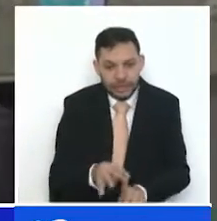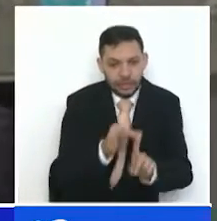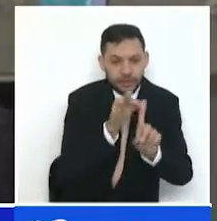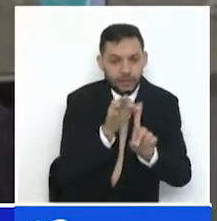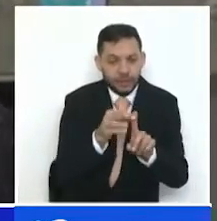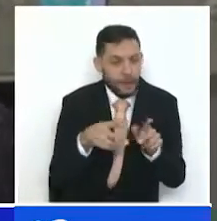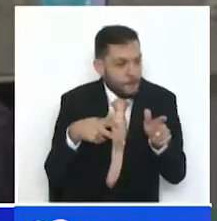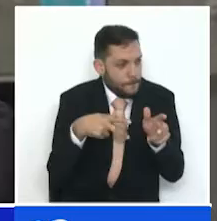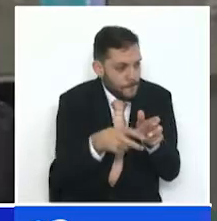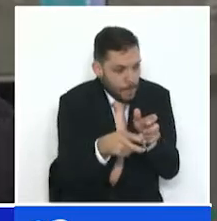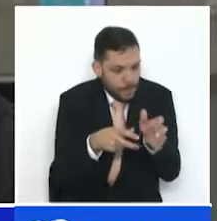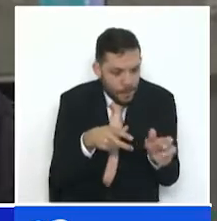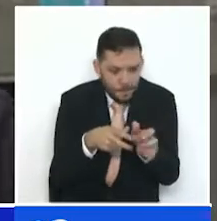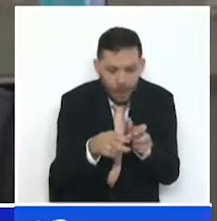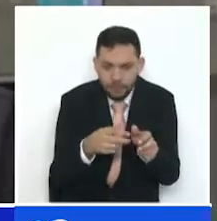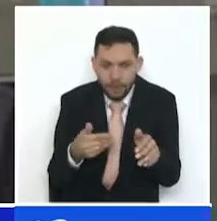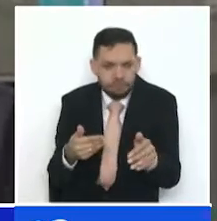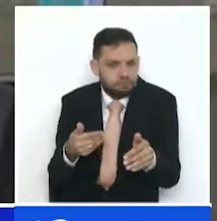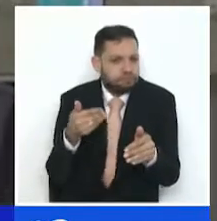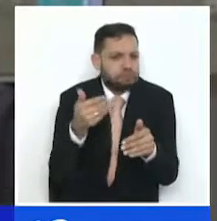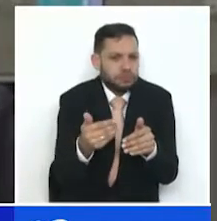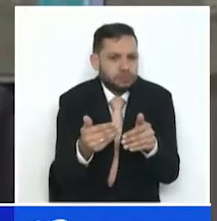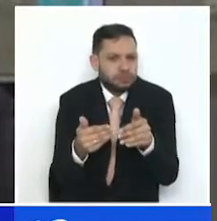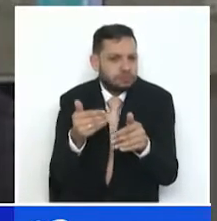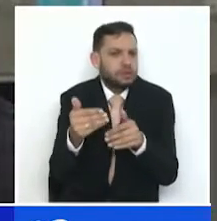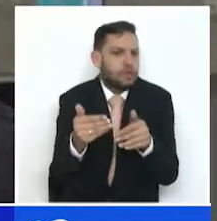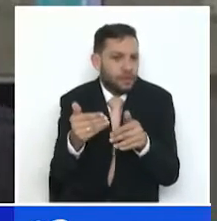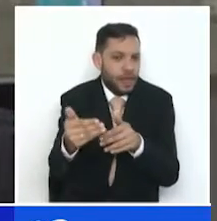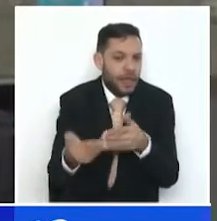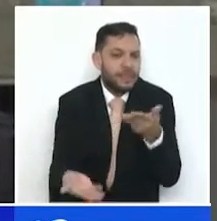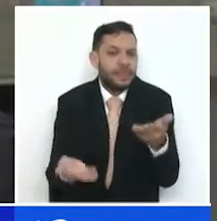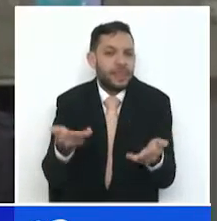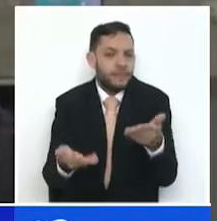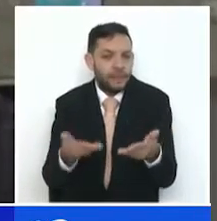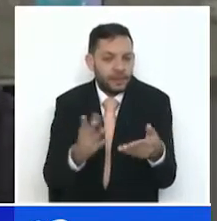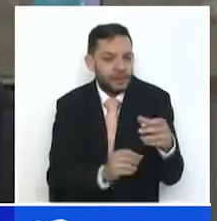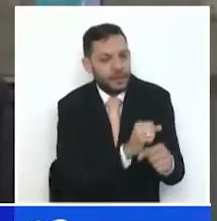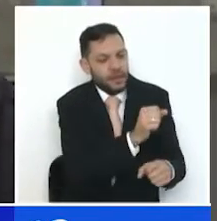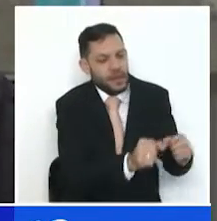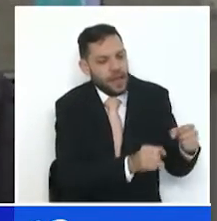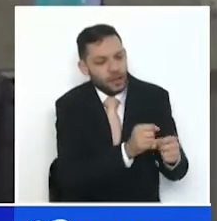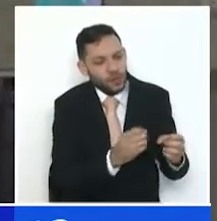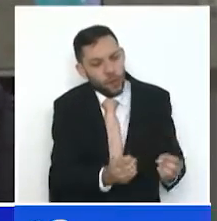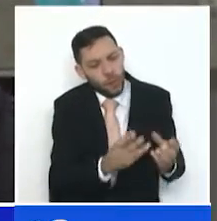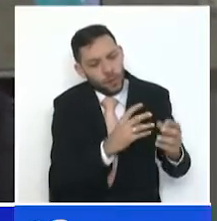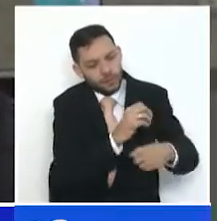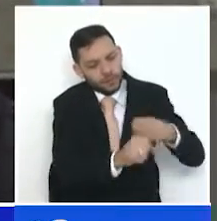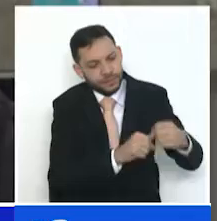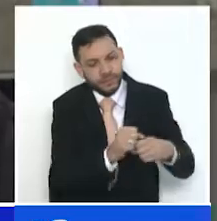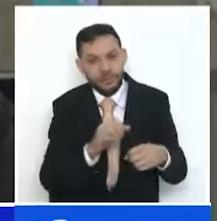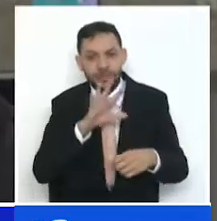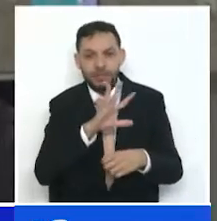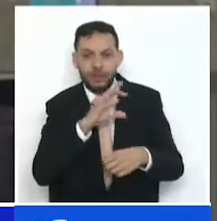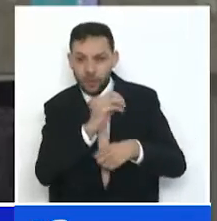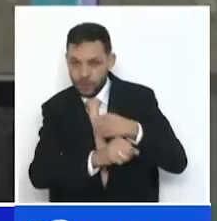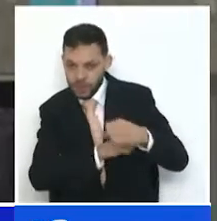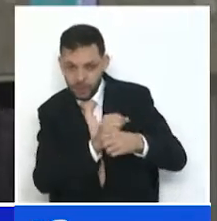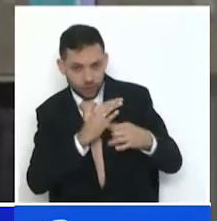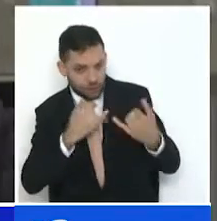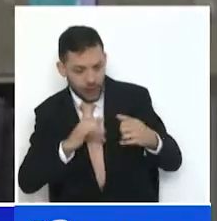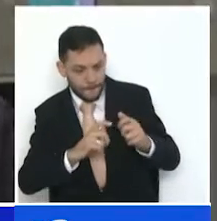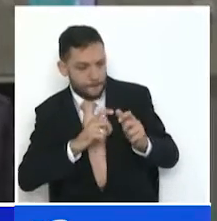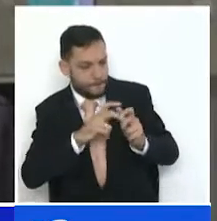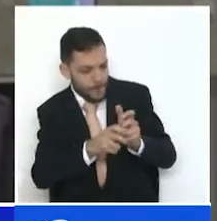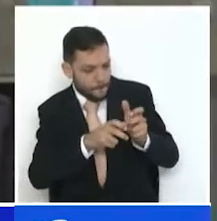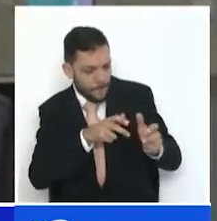de vacunación. Se vienen vacunando según la edad. Todos los mayores de 50 años ya están vacunados.